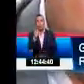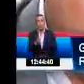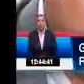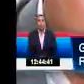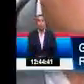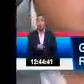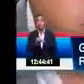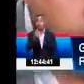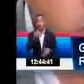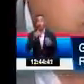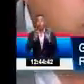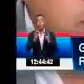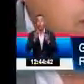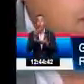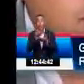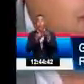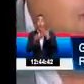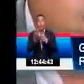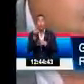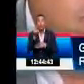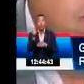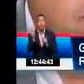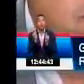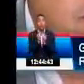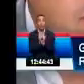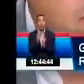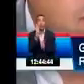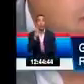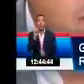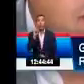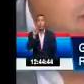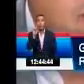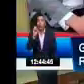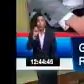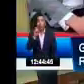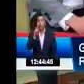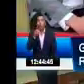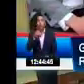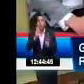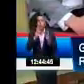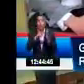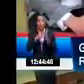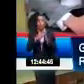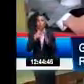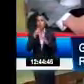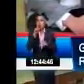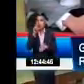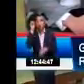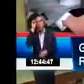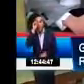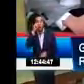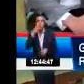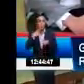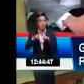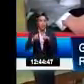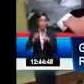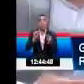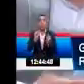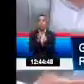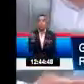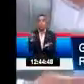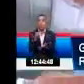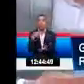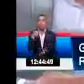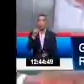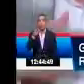otra opción de devolución de los recursos sería a través de bonos, una alternativa que genera diferentes posturas entre los representantes de los